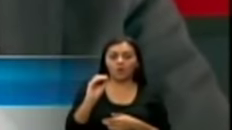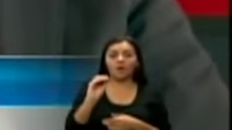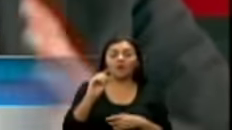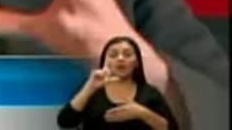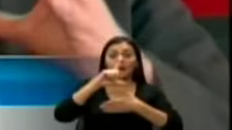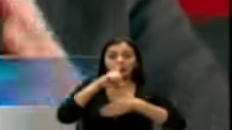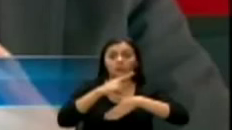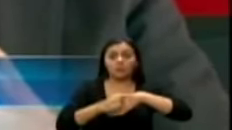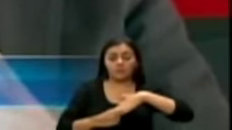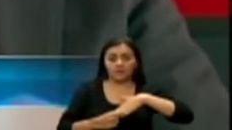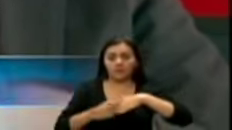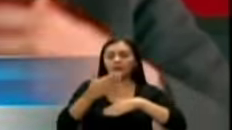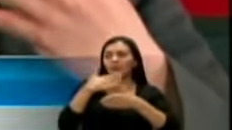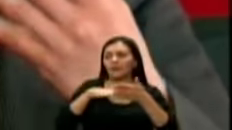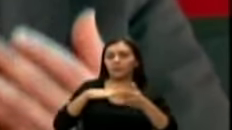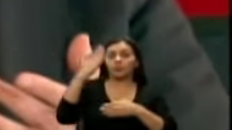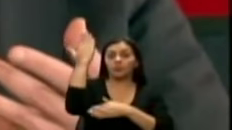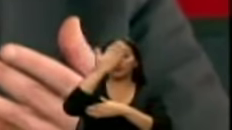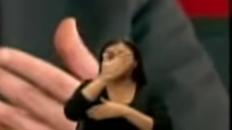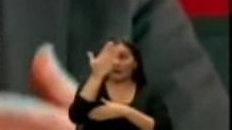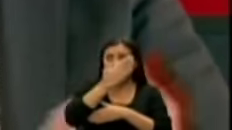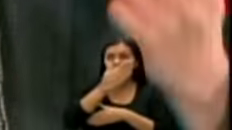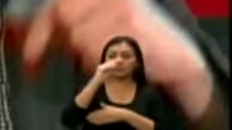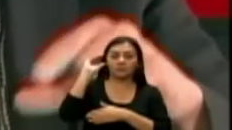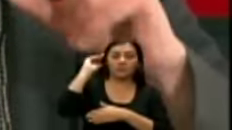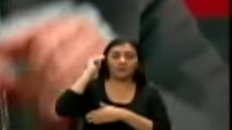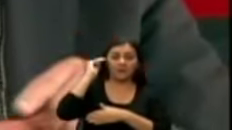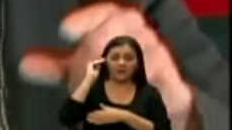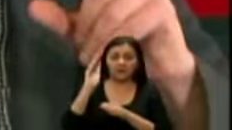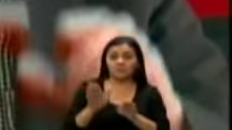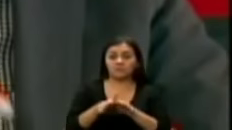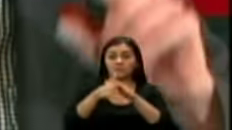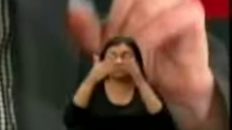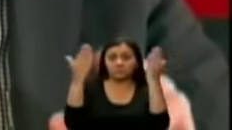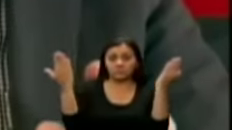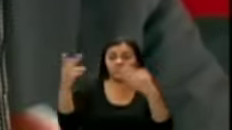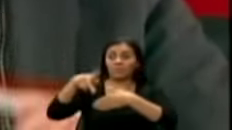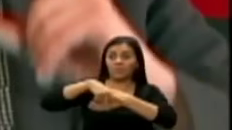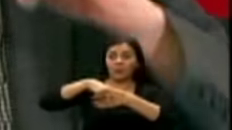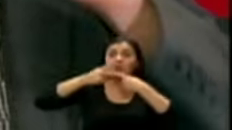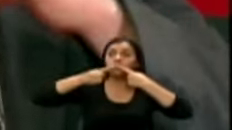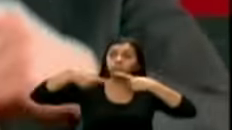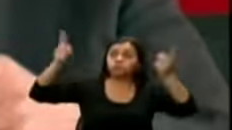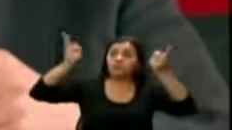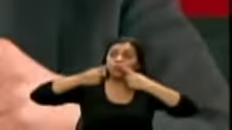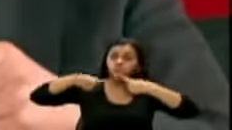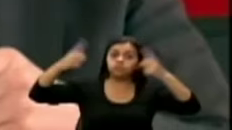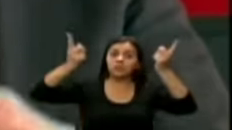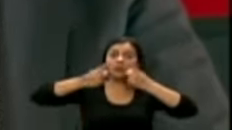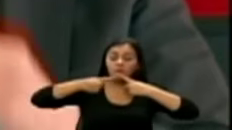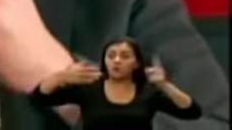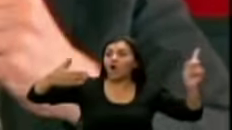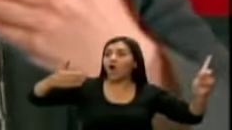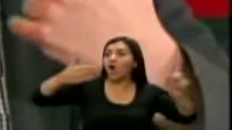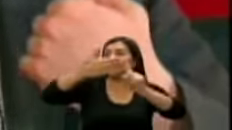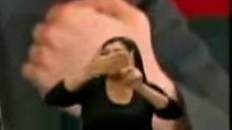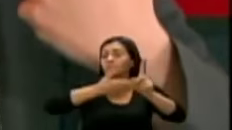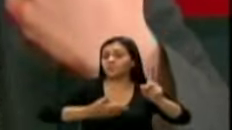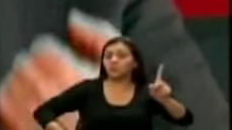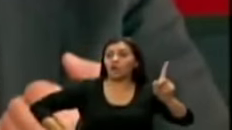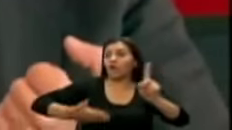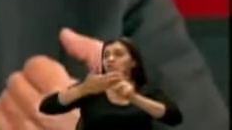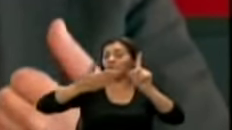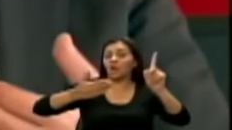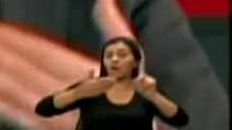Latina hubieran resaltado lo que los propios medios paraguayos estaban haciendo en contra de Fernando Lugo, y esto hubiera impactado